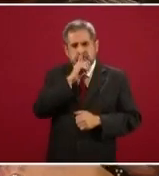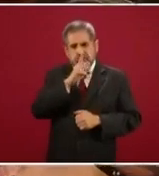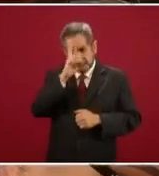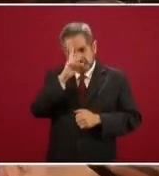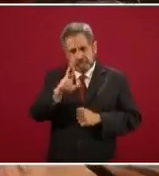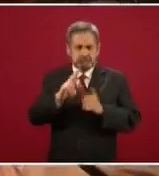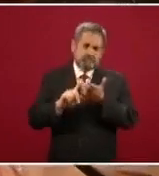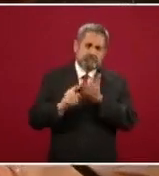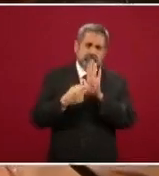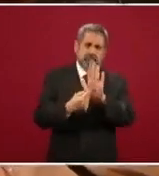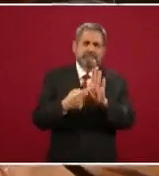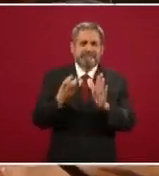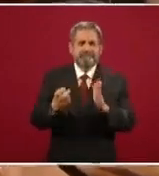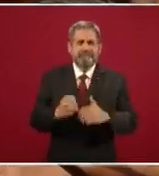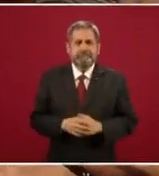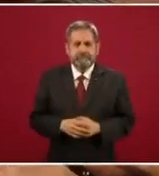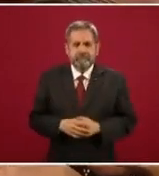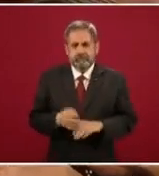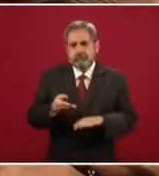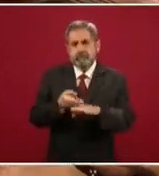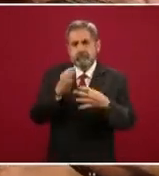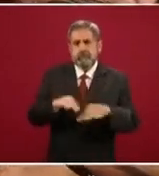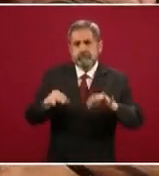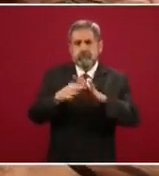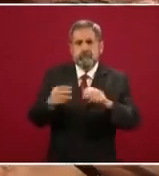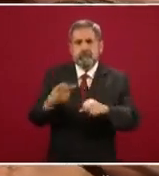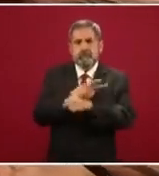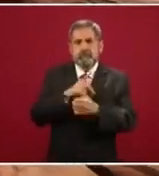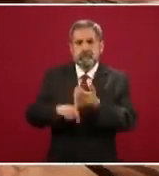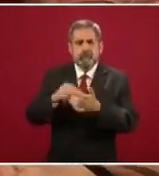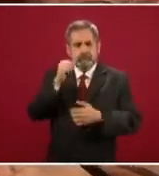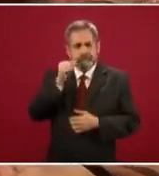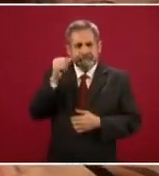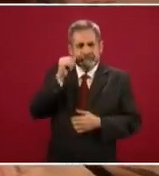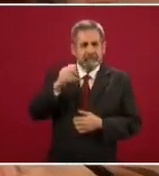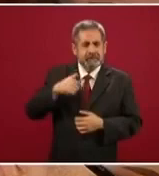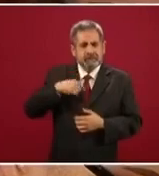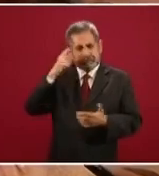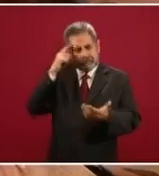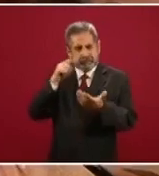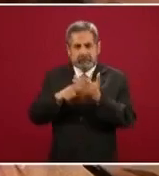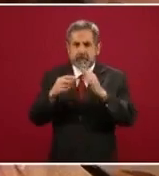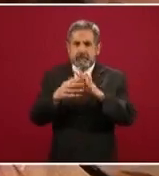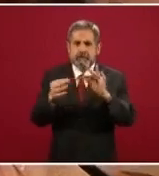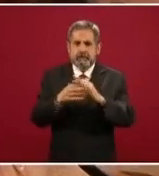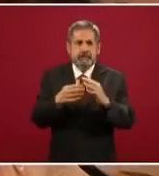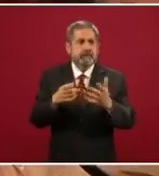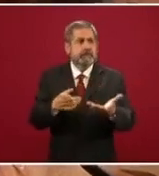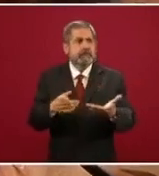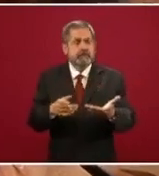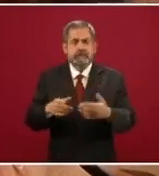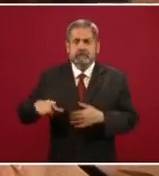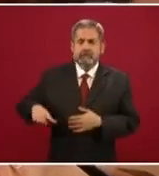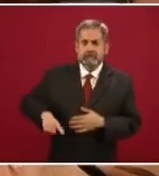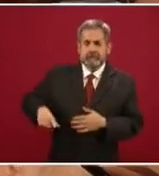demostrara algo. Entonces, es muy importante lo que pasó ayer. Y yo creo que el gobierno ha